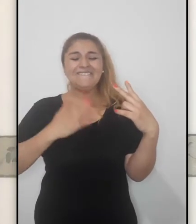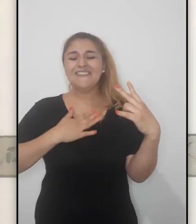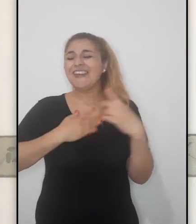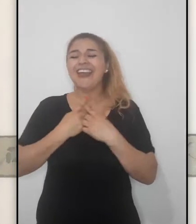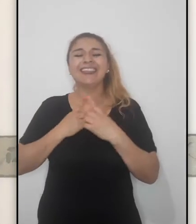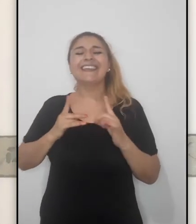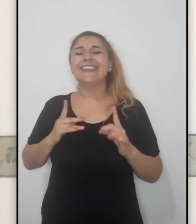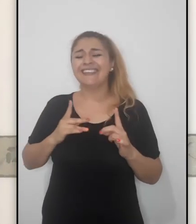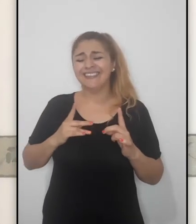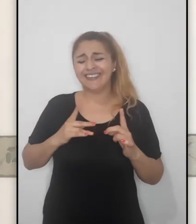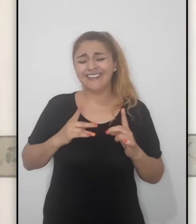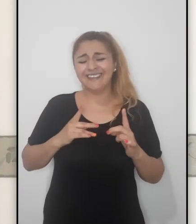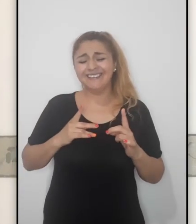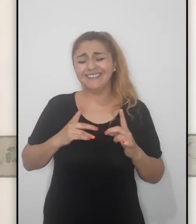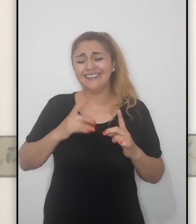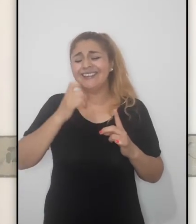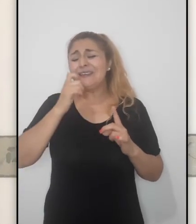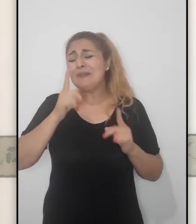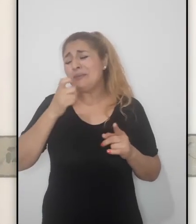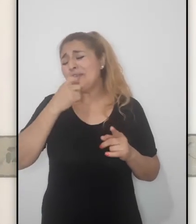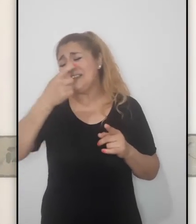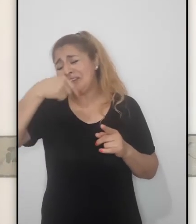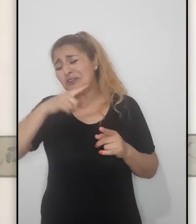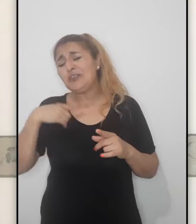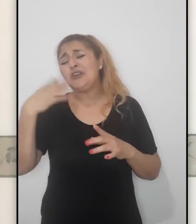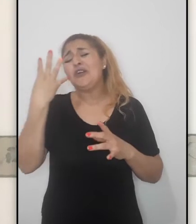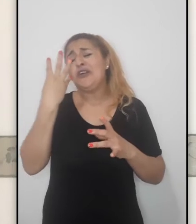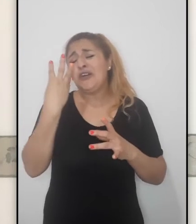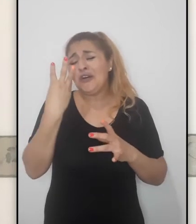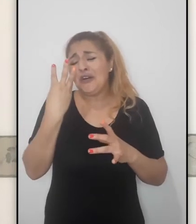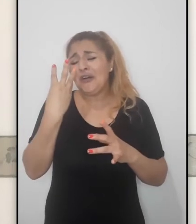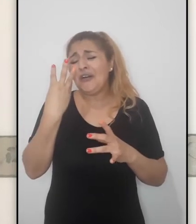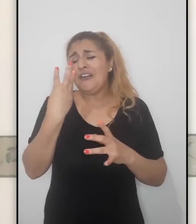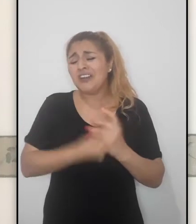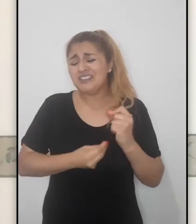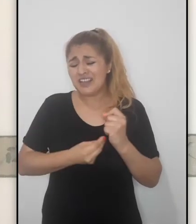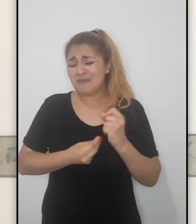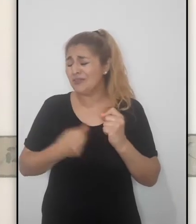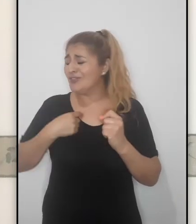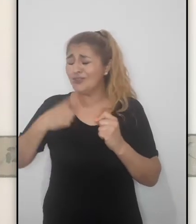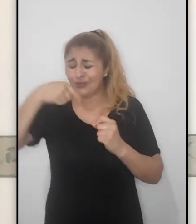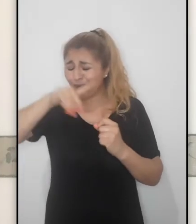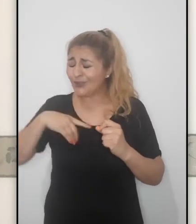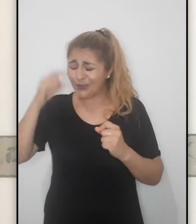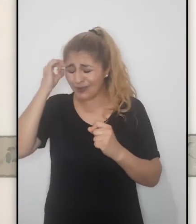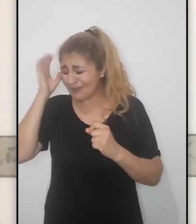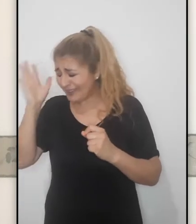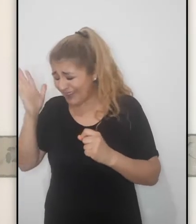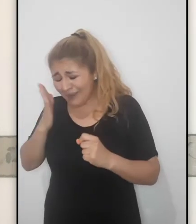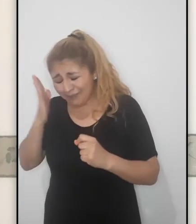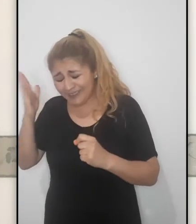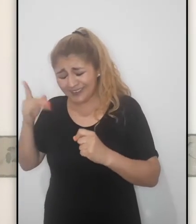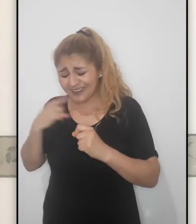y que nuestras equivocaciones las hemos dejado de lado para abrazar